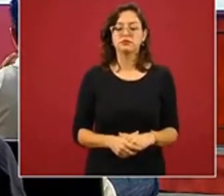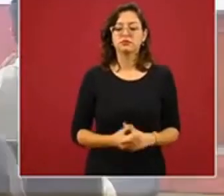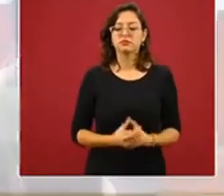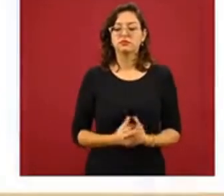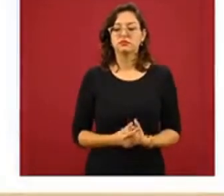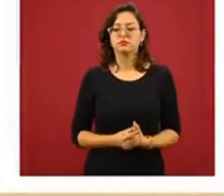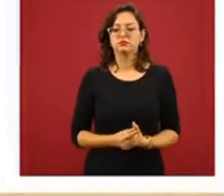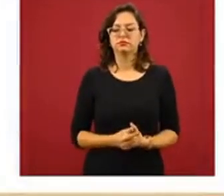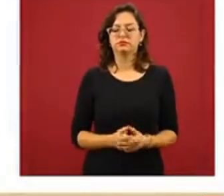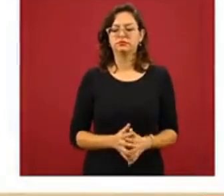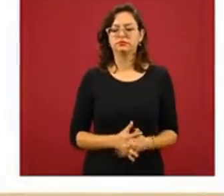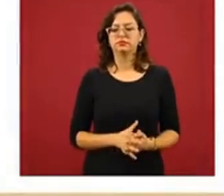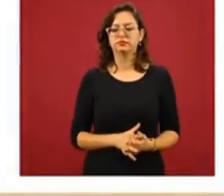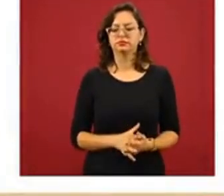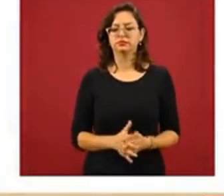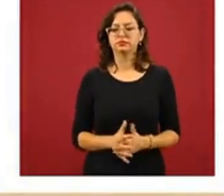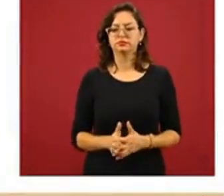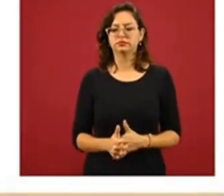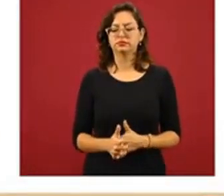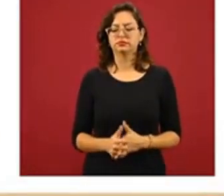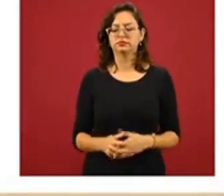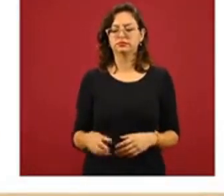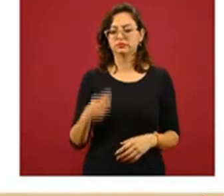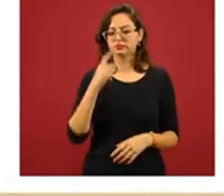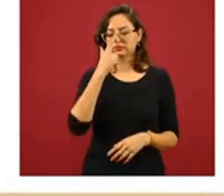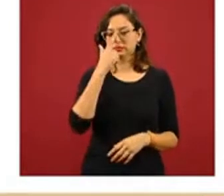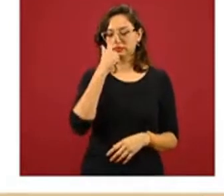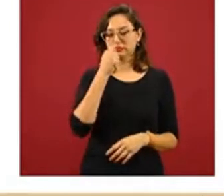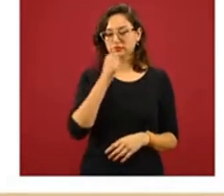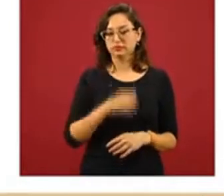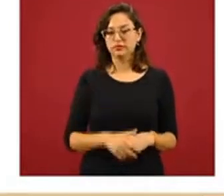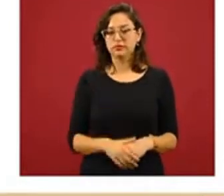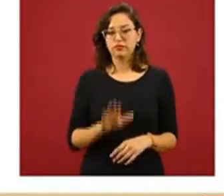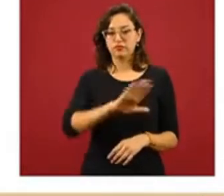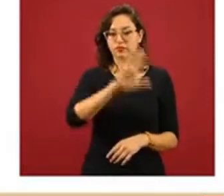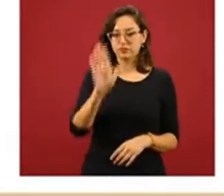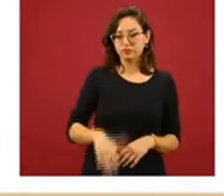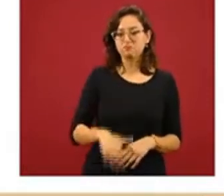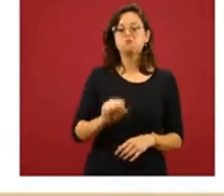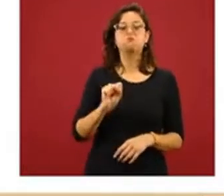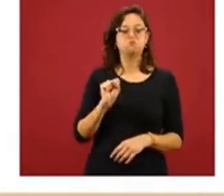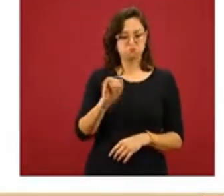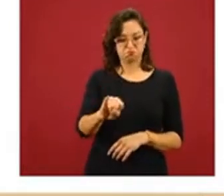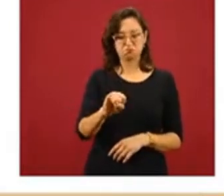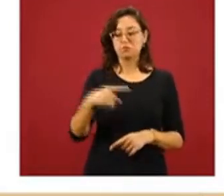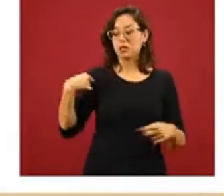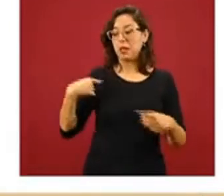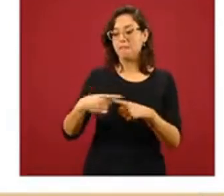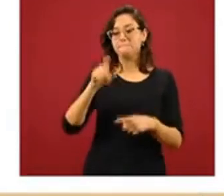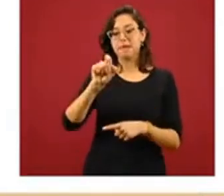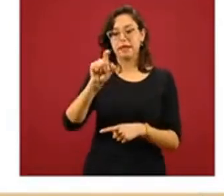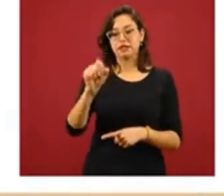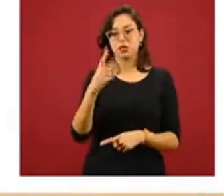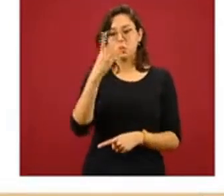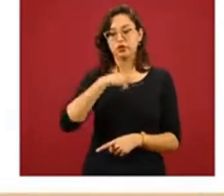defunciones que se notificaron o se emitió su resultado de confirmado en las últimas 24 horas, que son